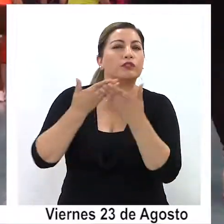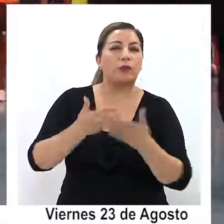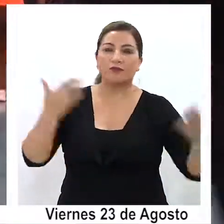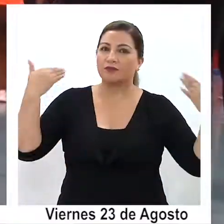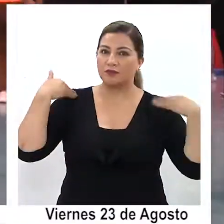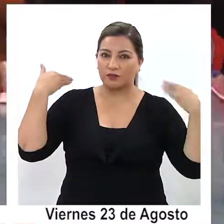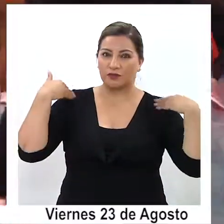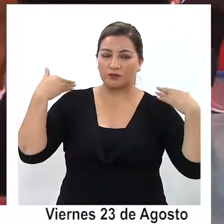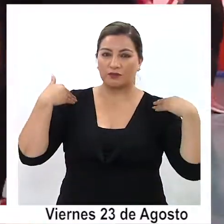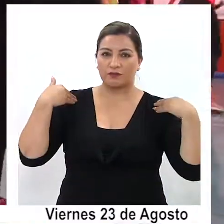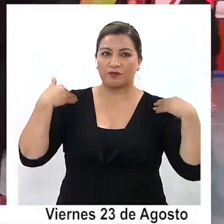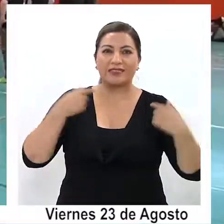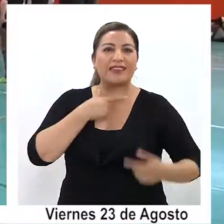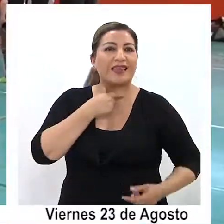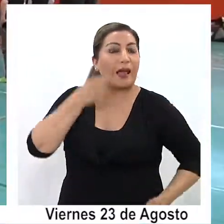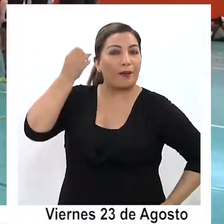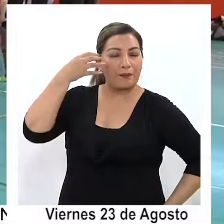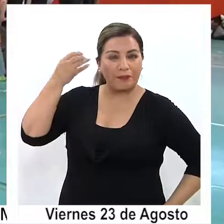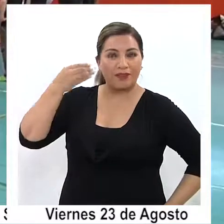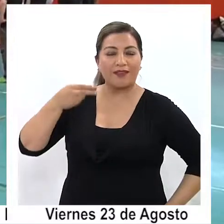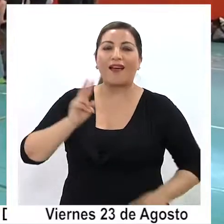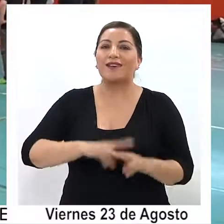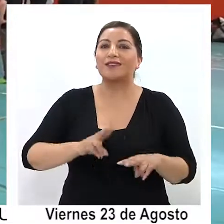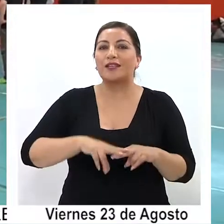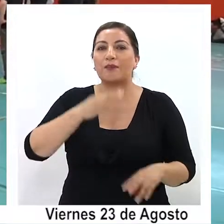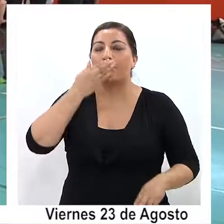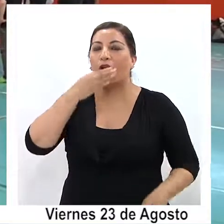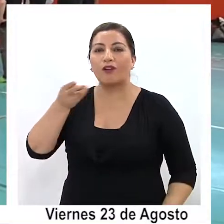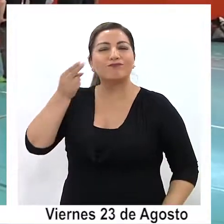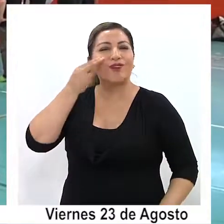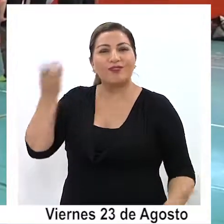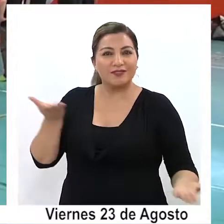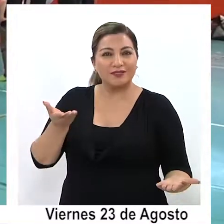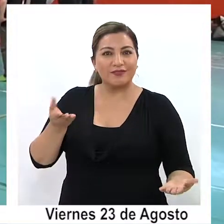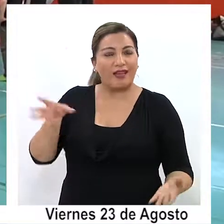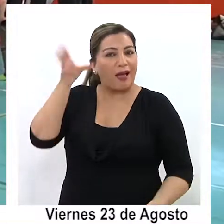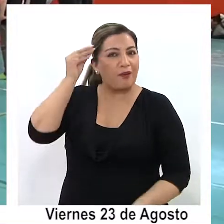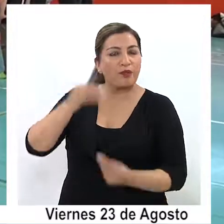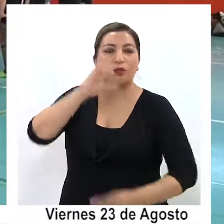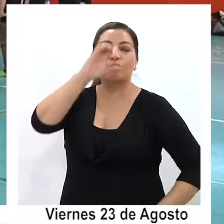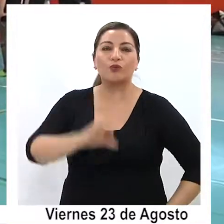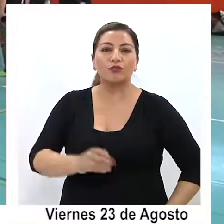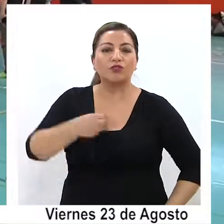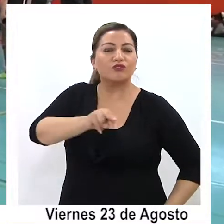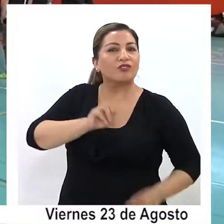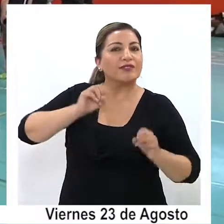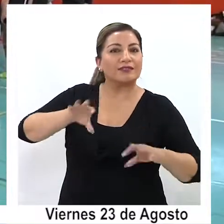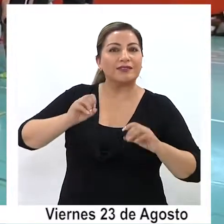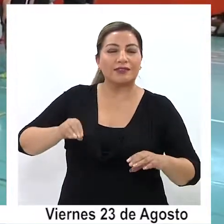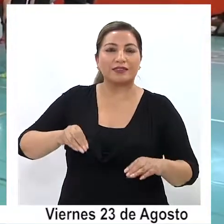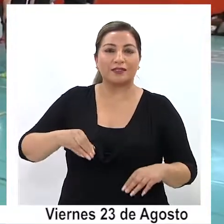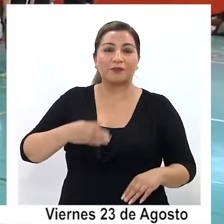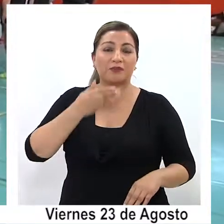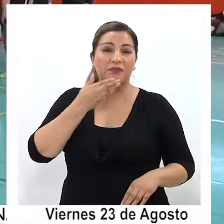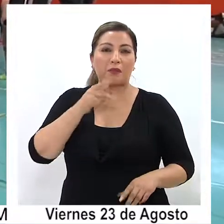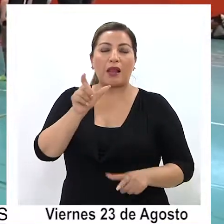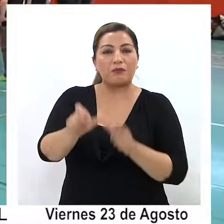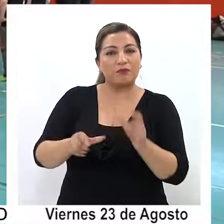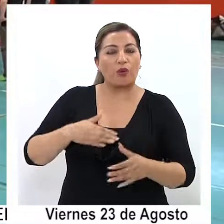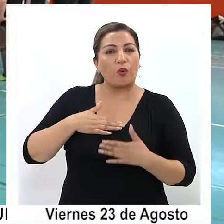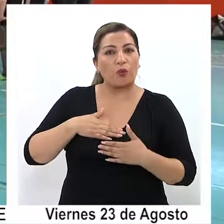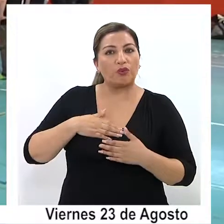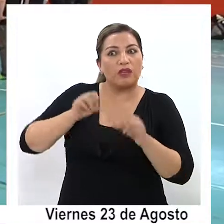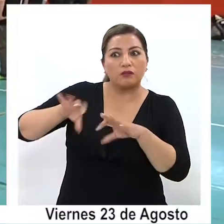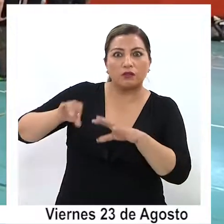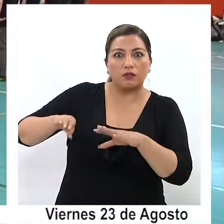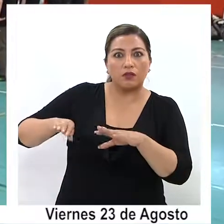física, que quieran aprender, que quieran mejorar sus conocimientos a través de un curso donde se enseña además de hacer clases. A la gente le gusta